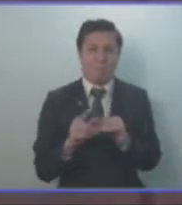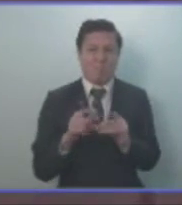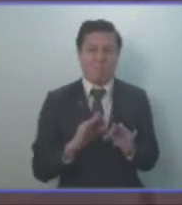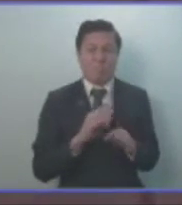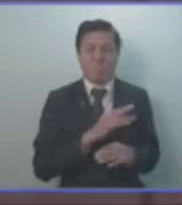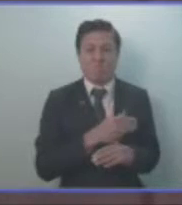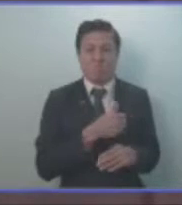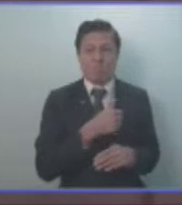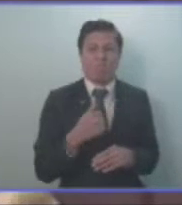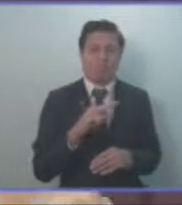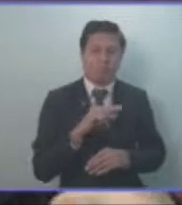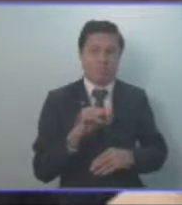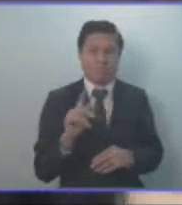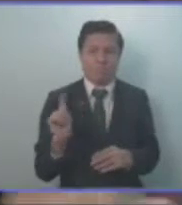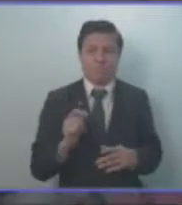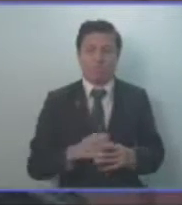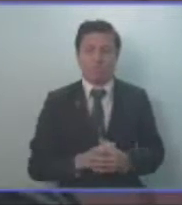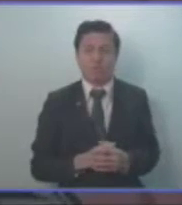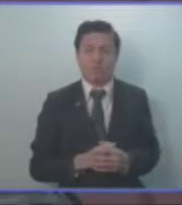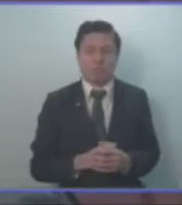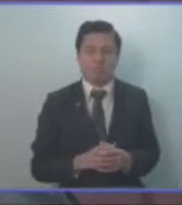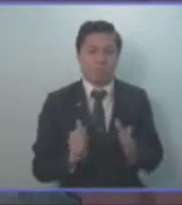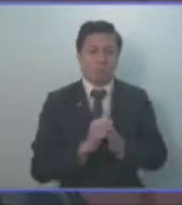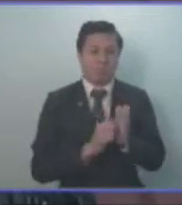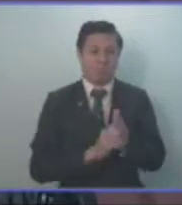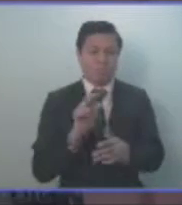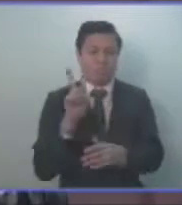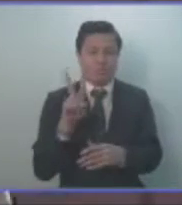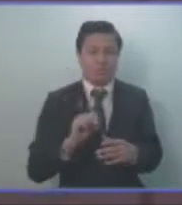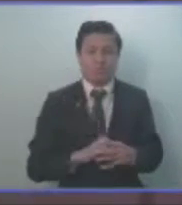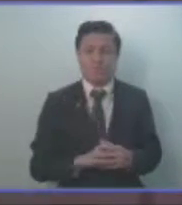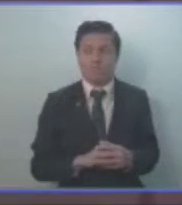el Viceministerio de Transporte. Artículo 2.